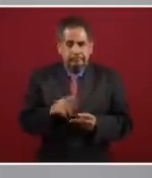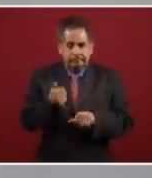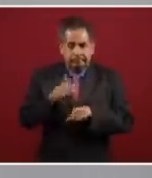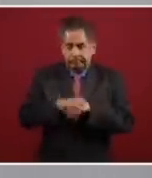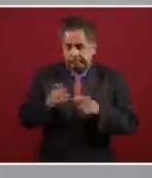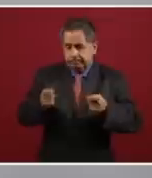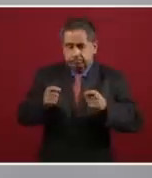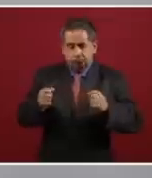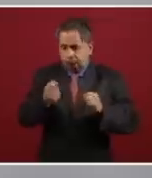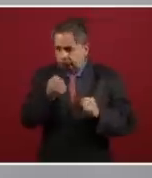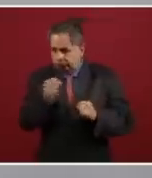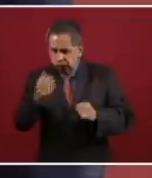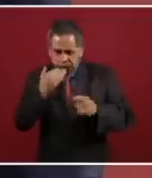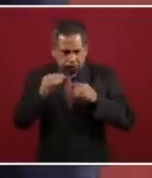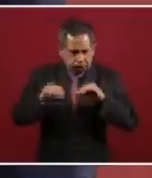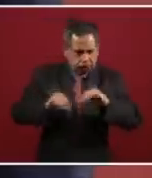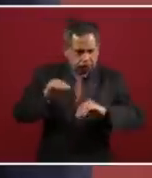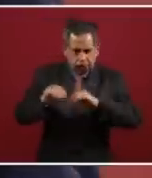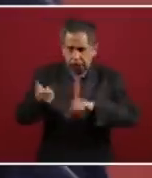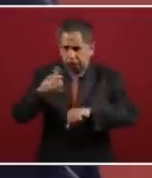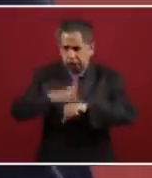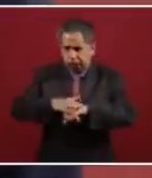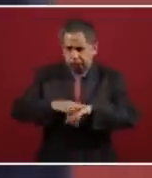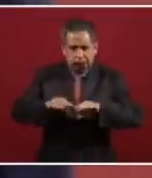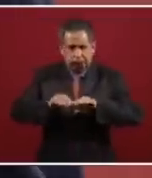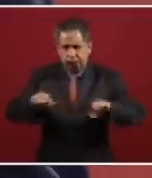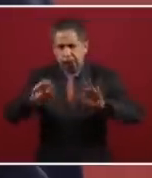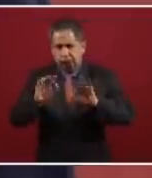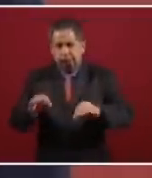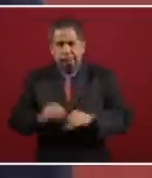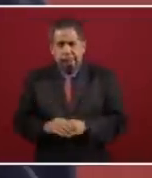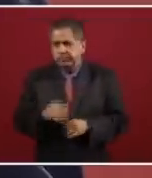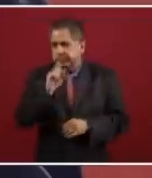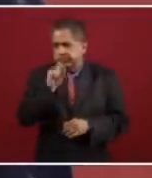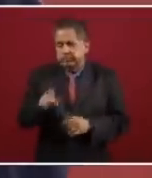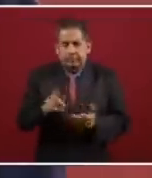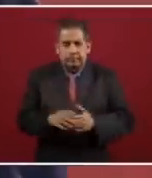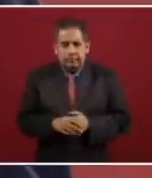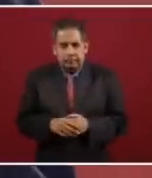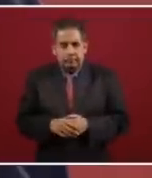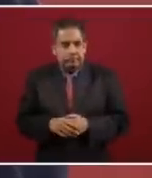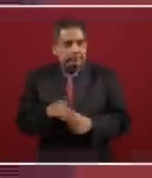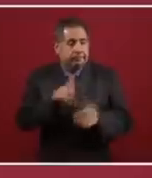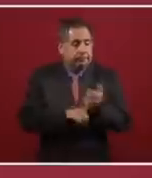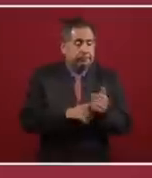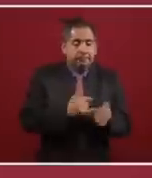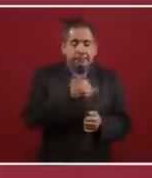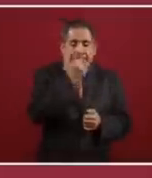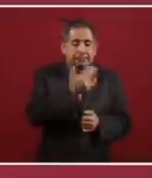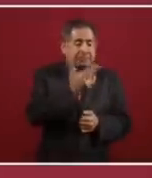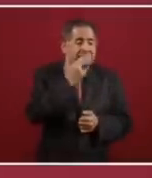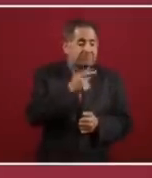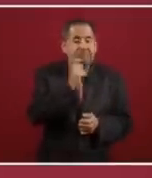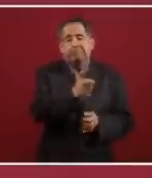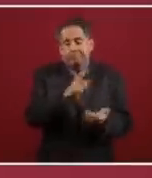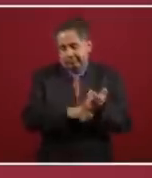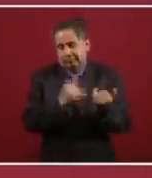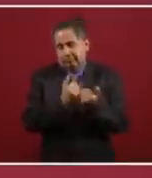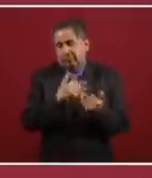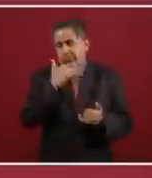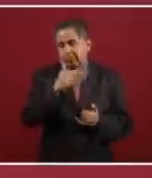administrando con eficiencia. Y les decía yo que es lo mismo, porque la ineficiencia es corrupción.